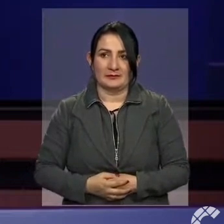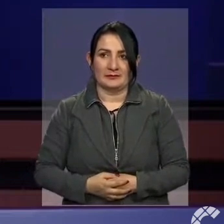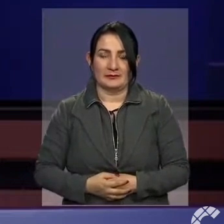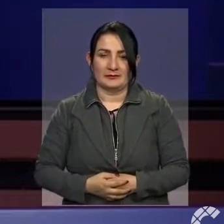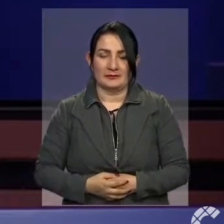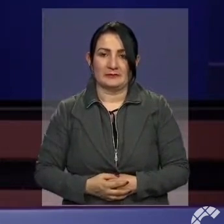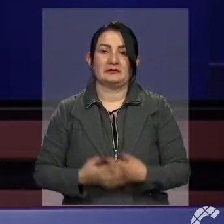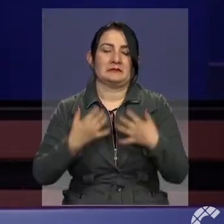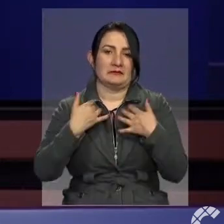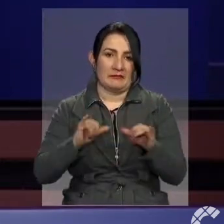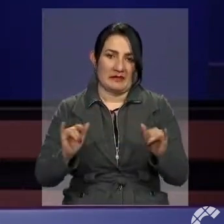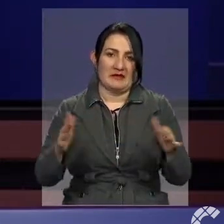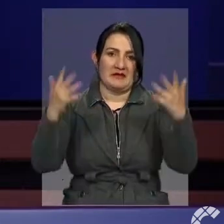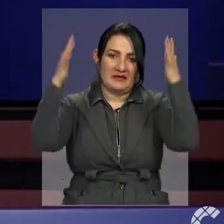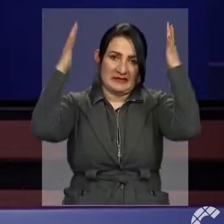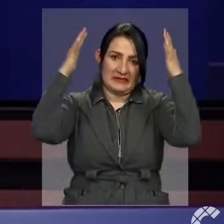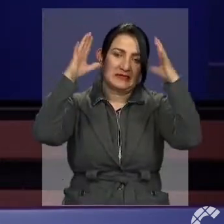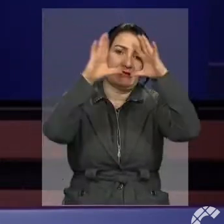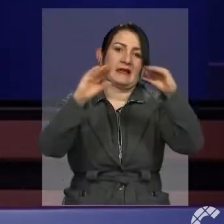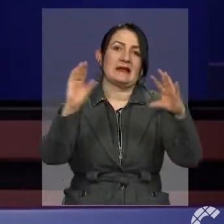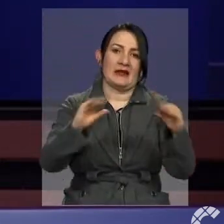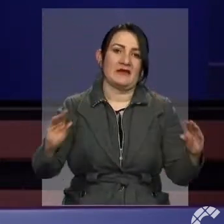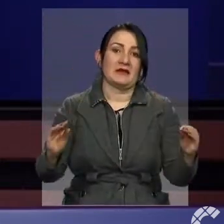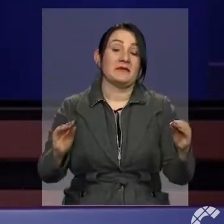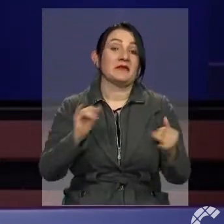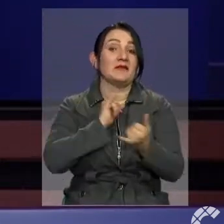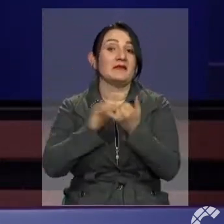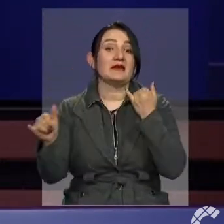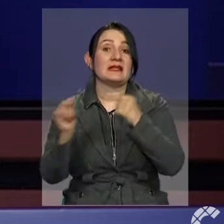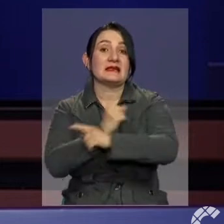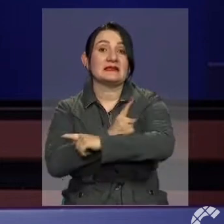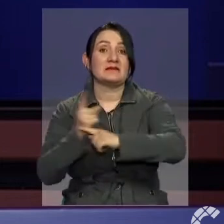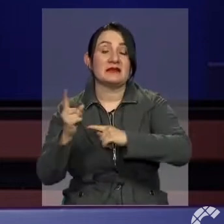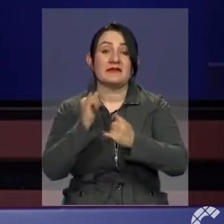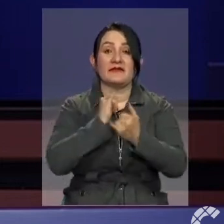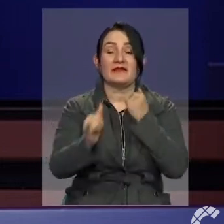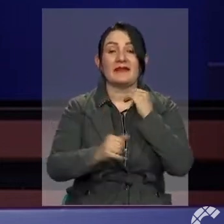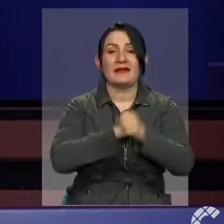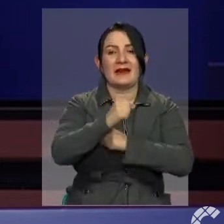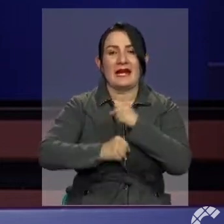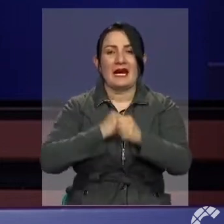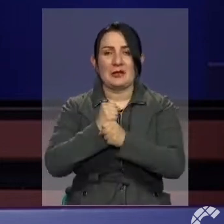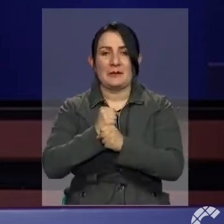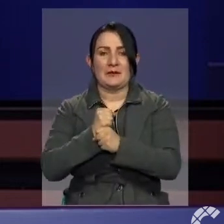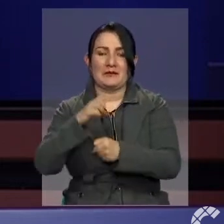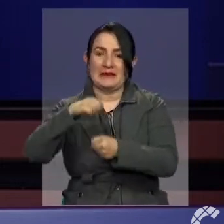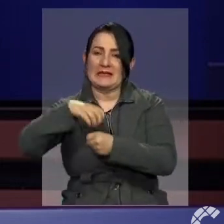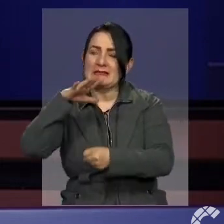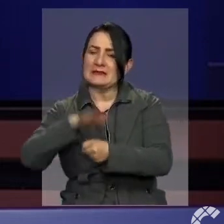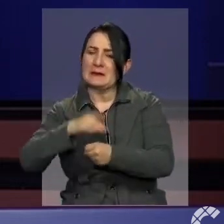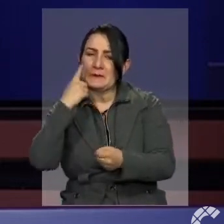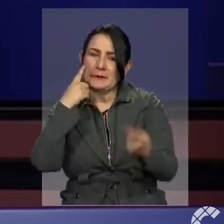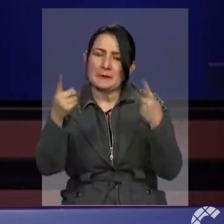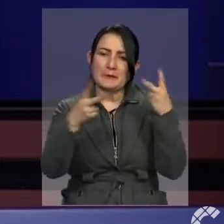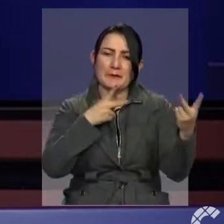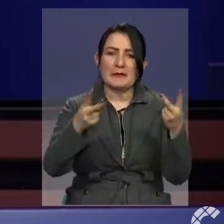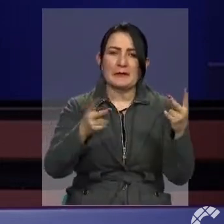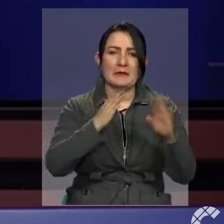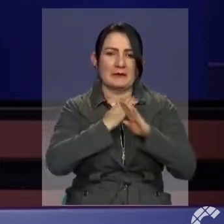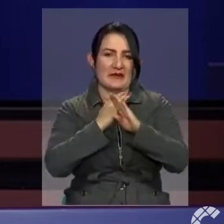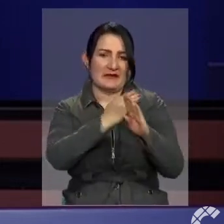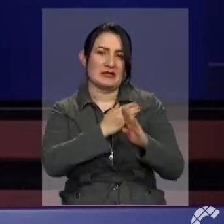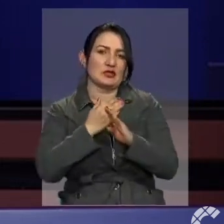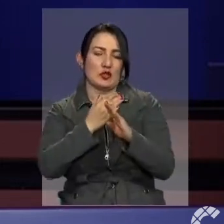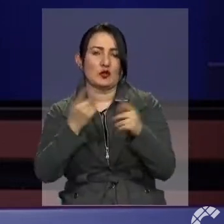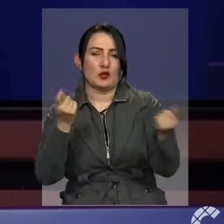Pues ya tuvimos las fiestas de Navidad, pero se vienen este fin de semana las de fin de año y el distrito está trabajando en unas operaciones de prevención